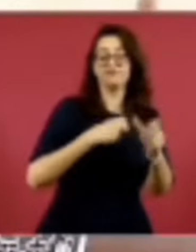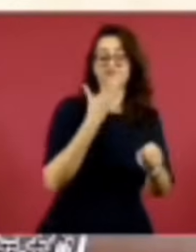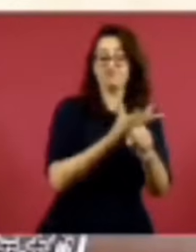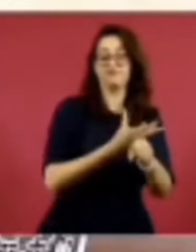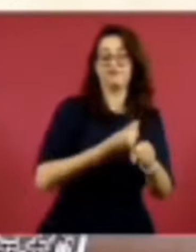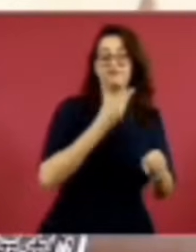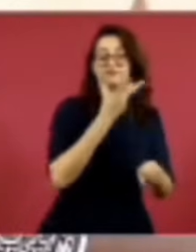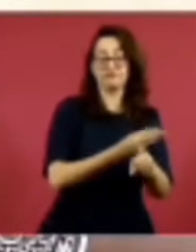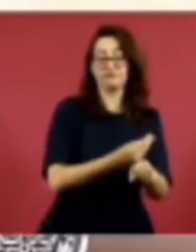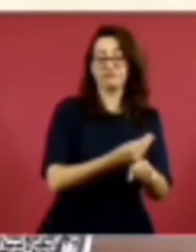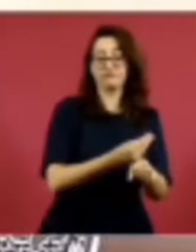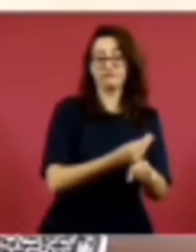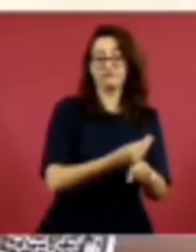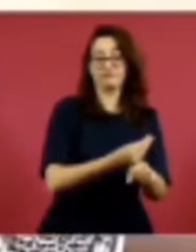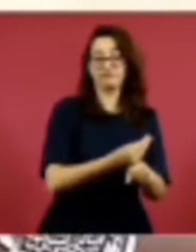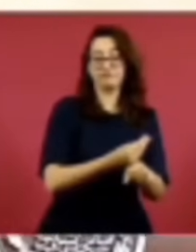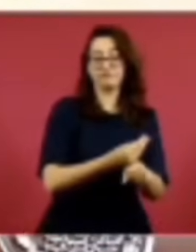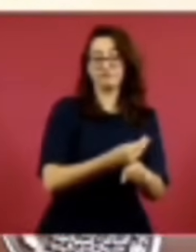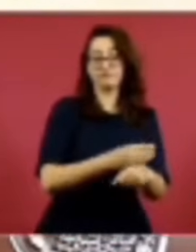Porque si no,